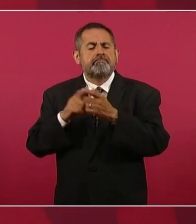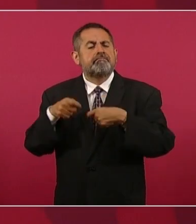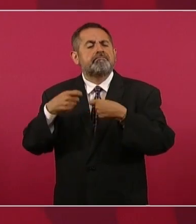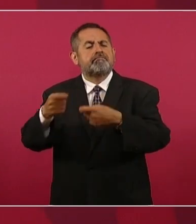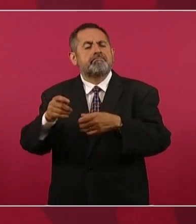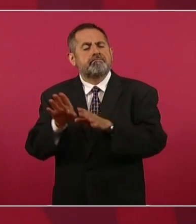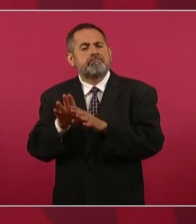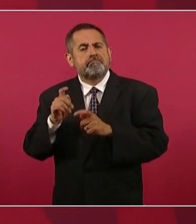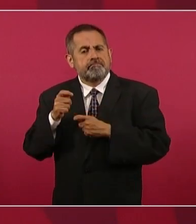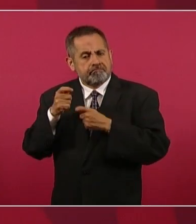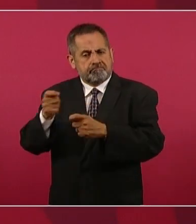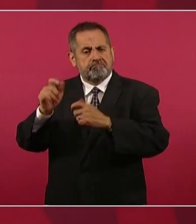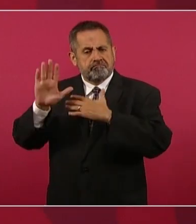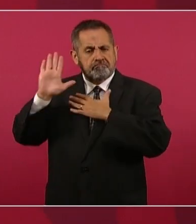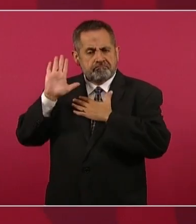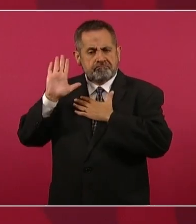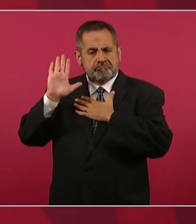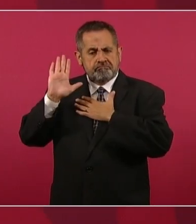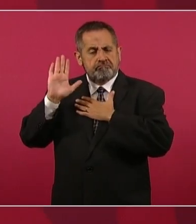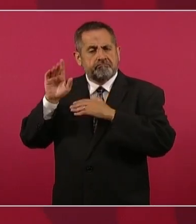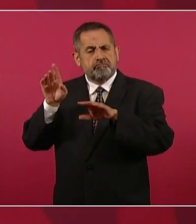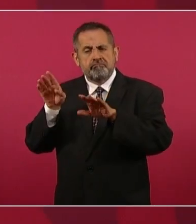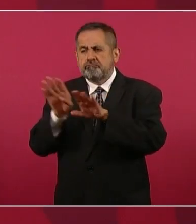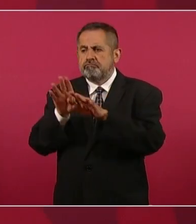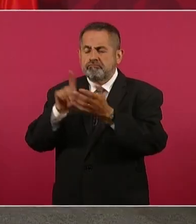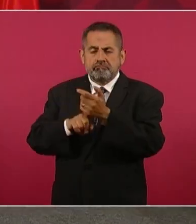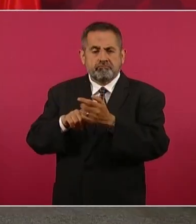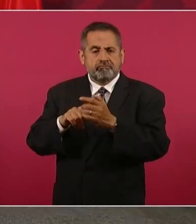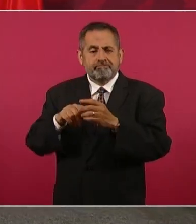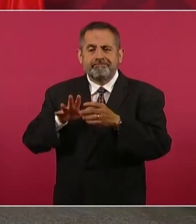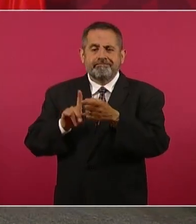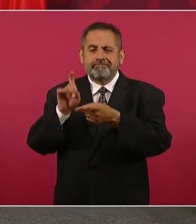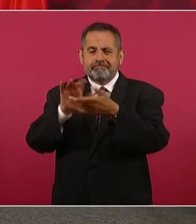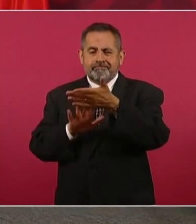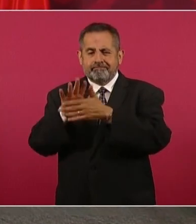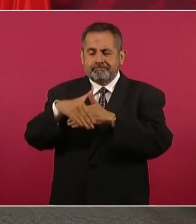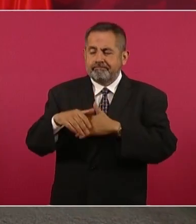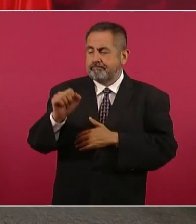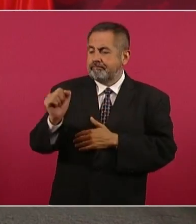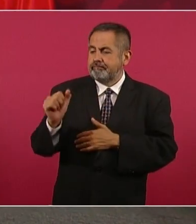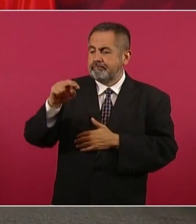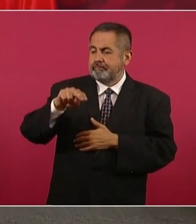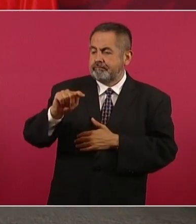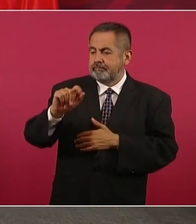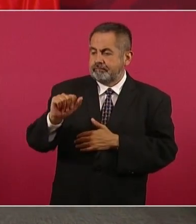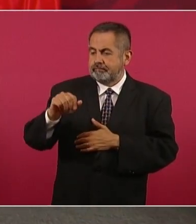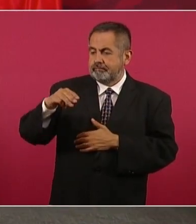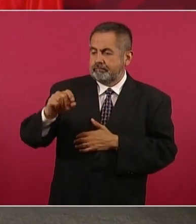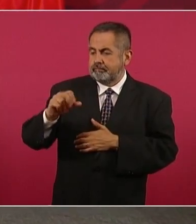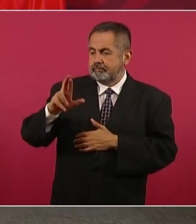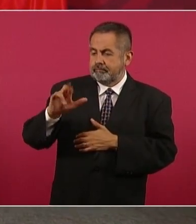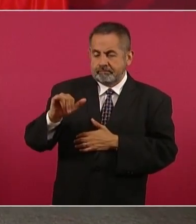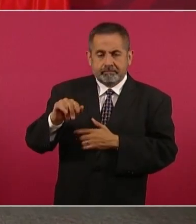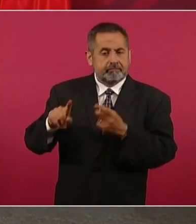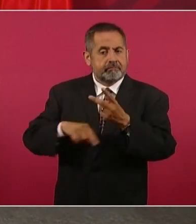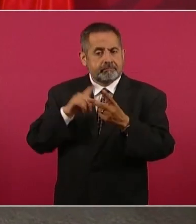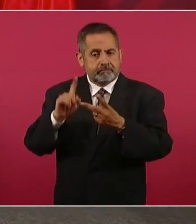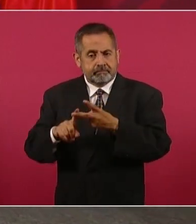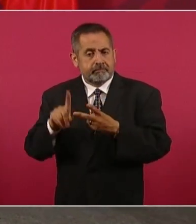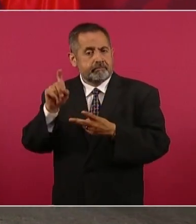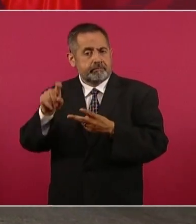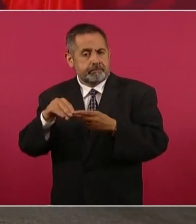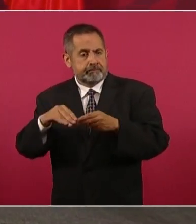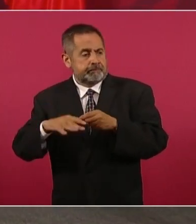terminar la presa de Santa María y el distrito de riego de esa